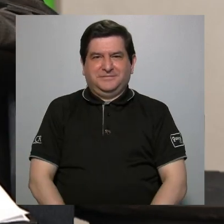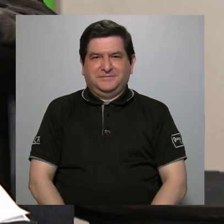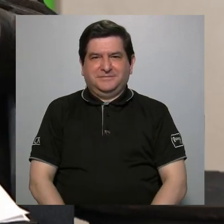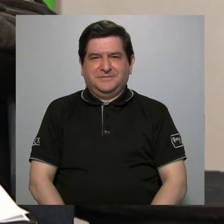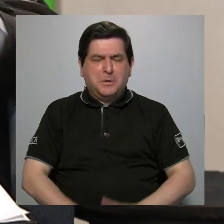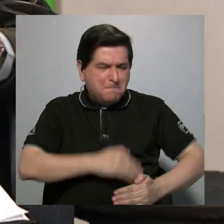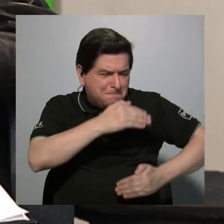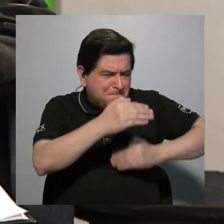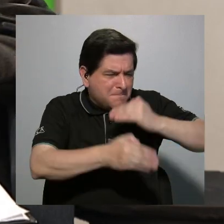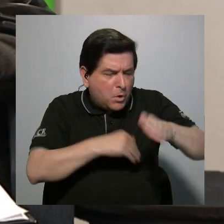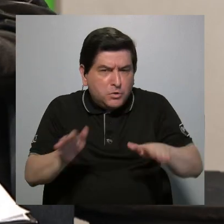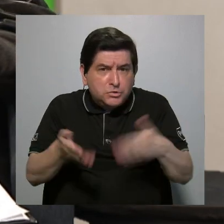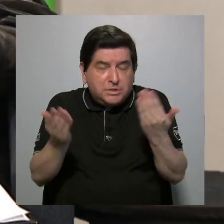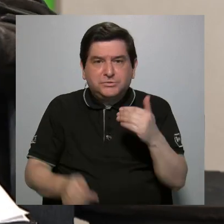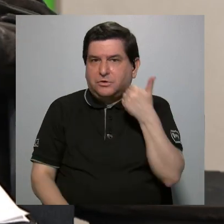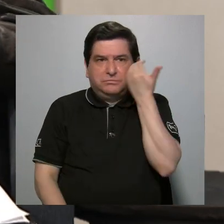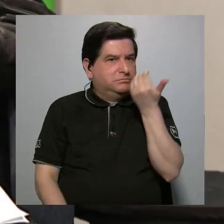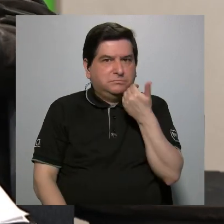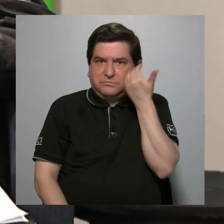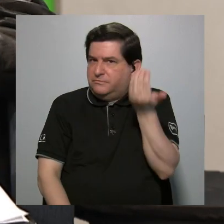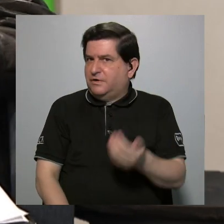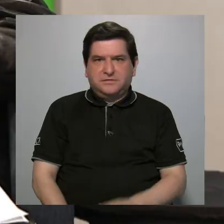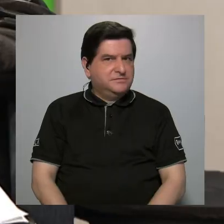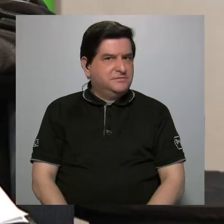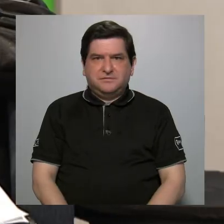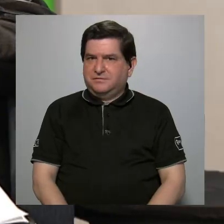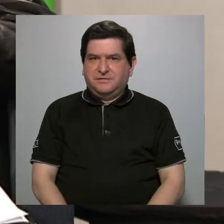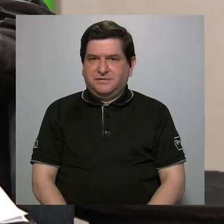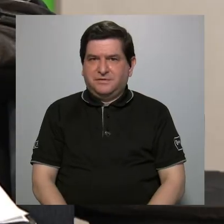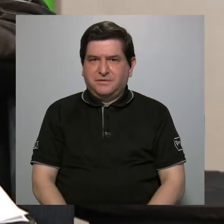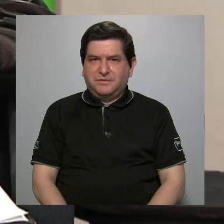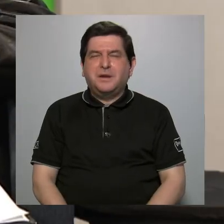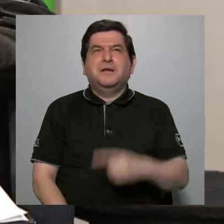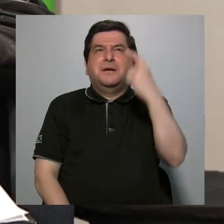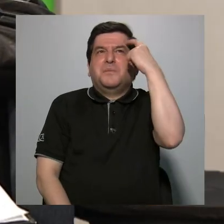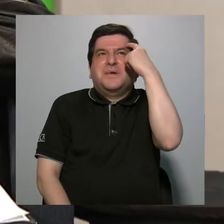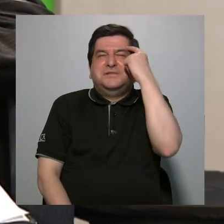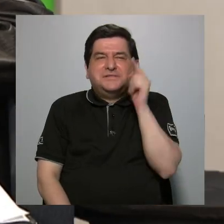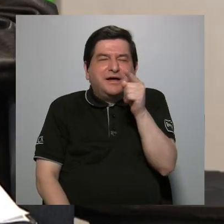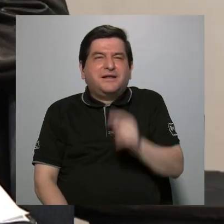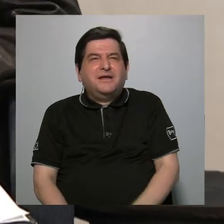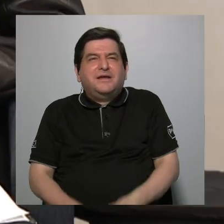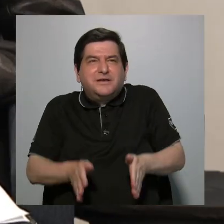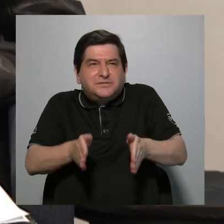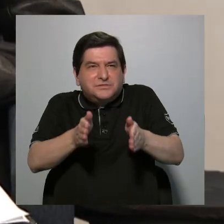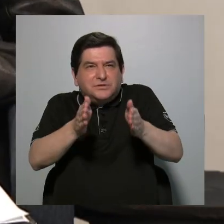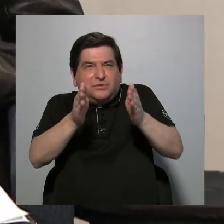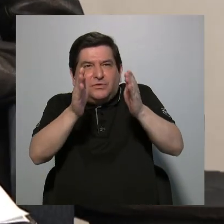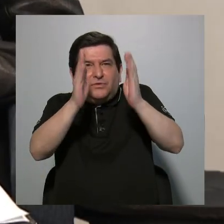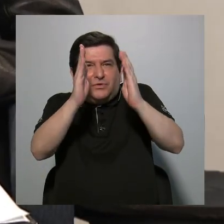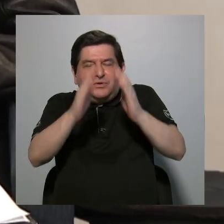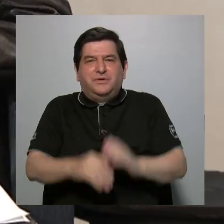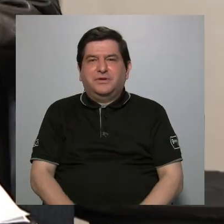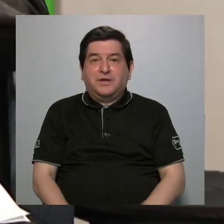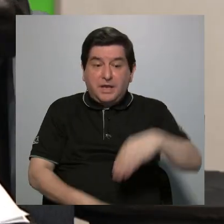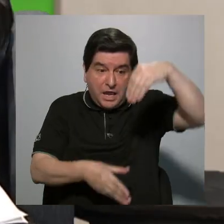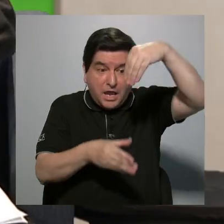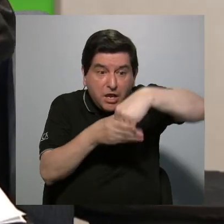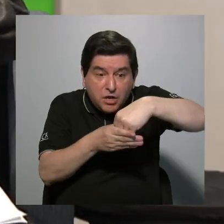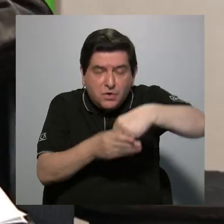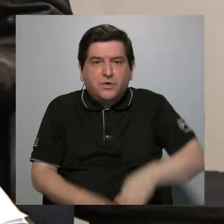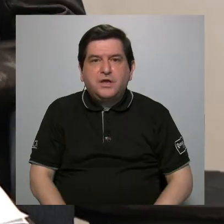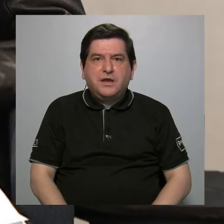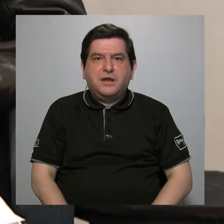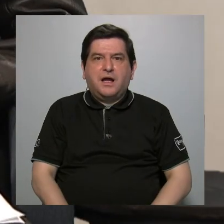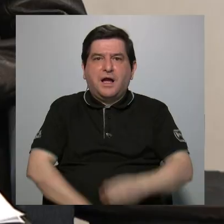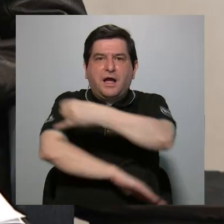cómo fue ese proceso, porque no es fácil, ¿verdad?, generar el edificio para que iba a